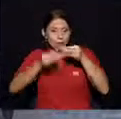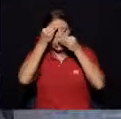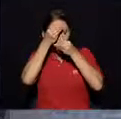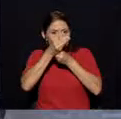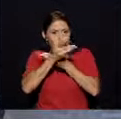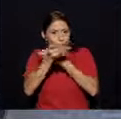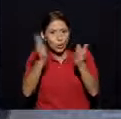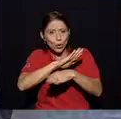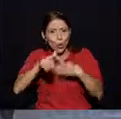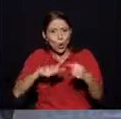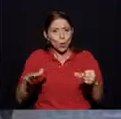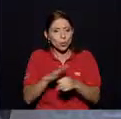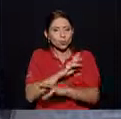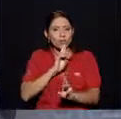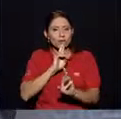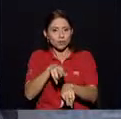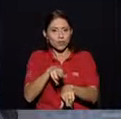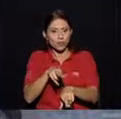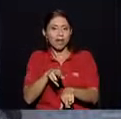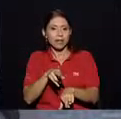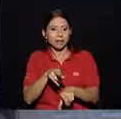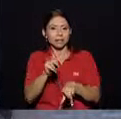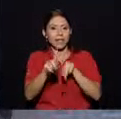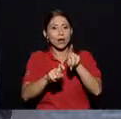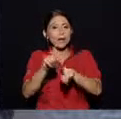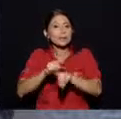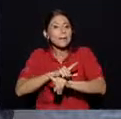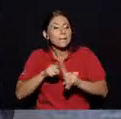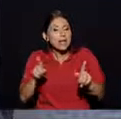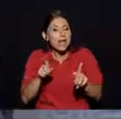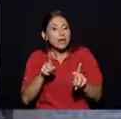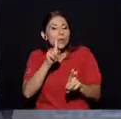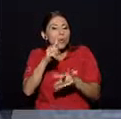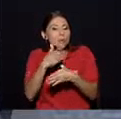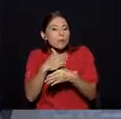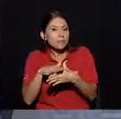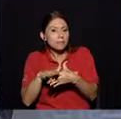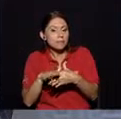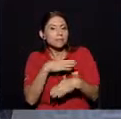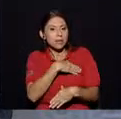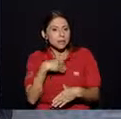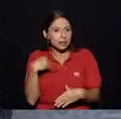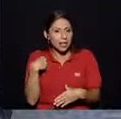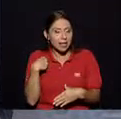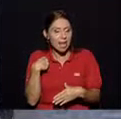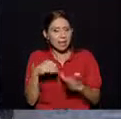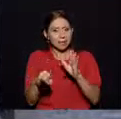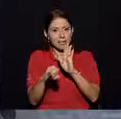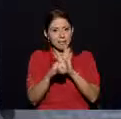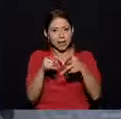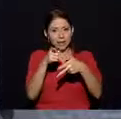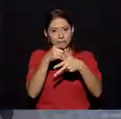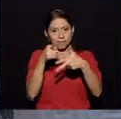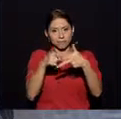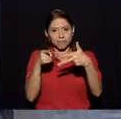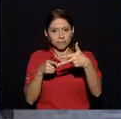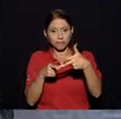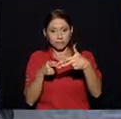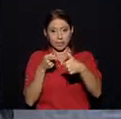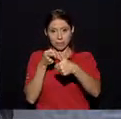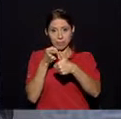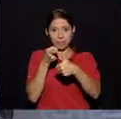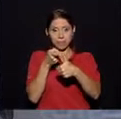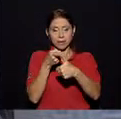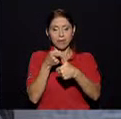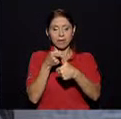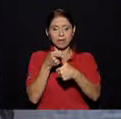todos los resultados de la encuesta, pero me gustaría identificar tres. El primero, que tiene que